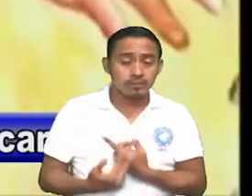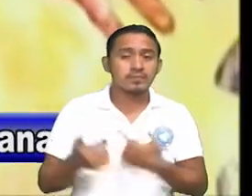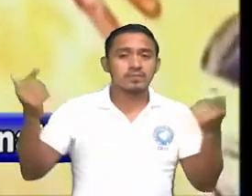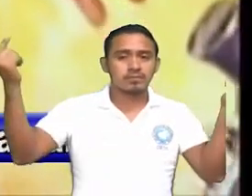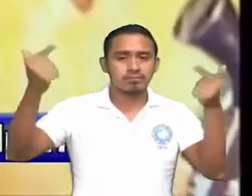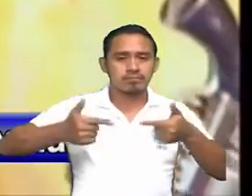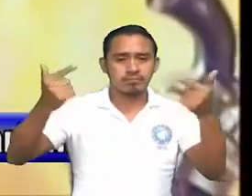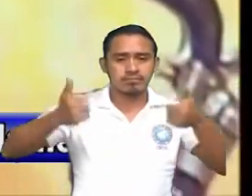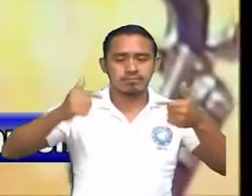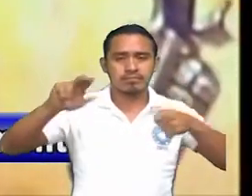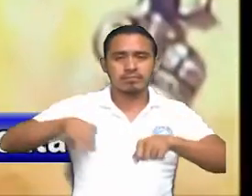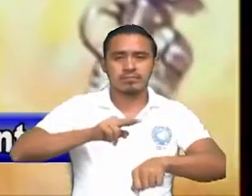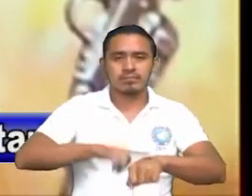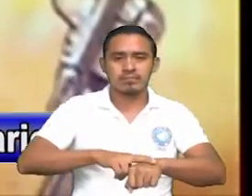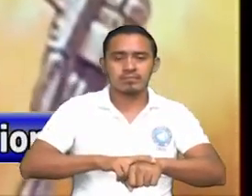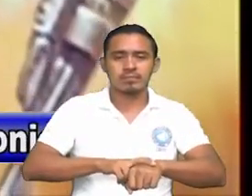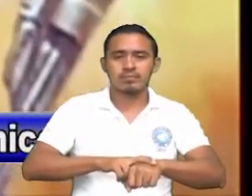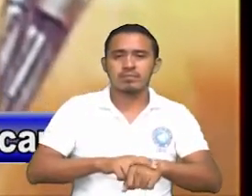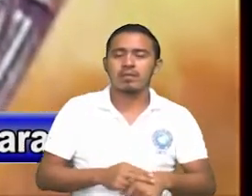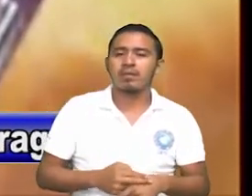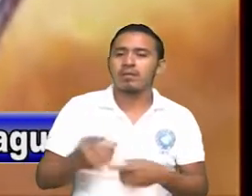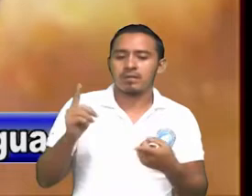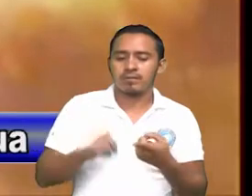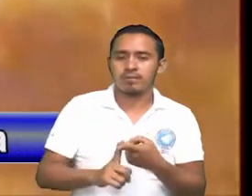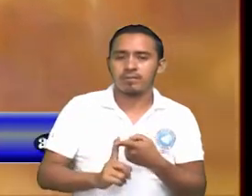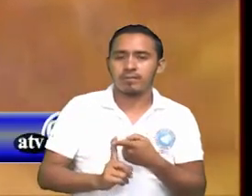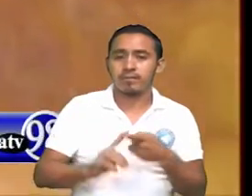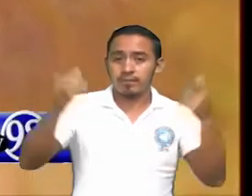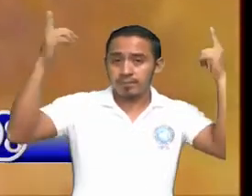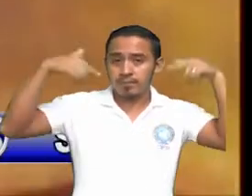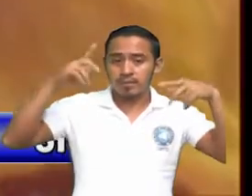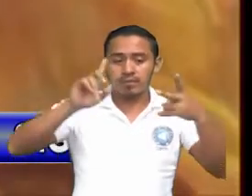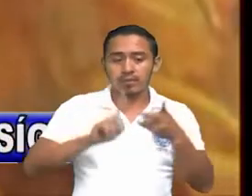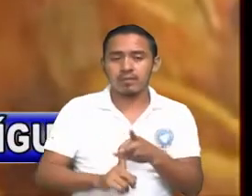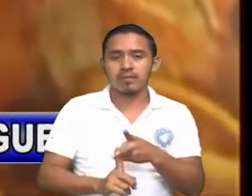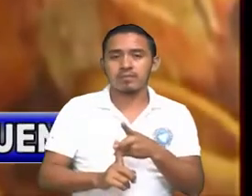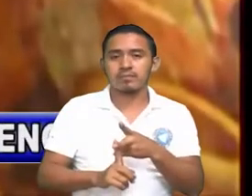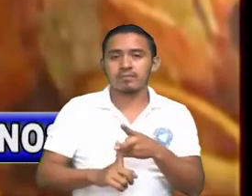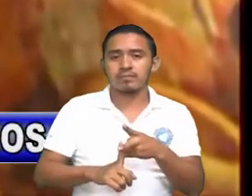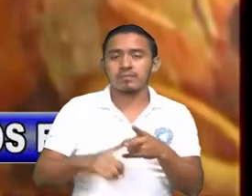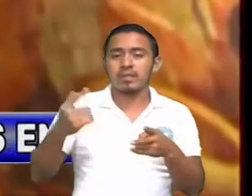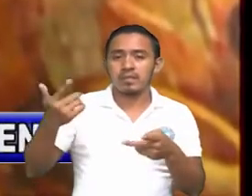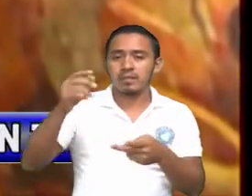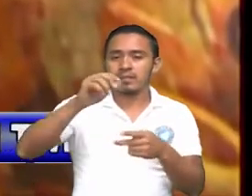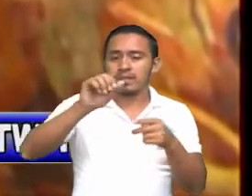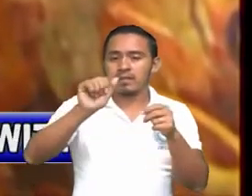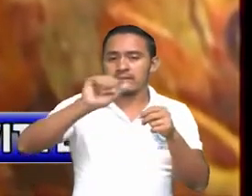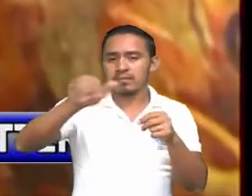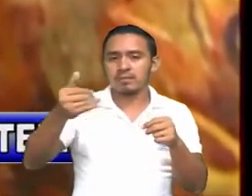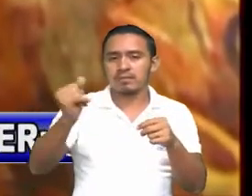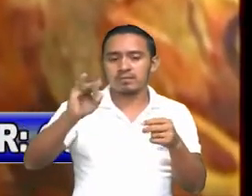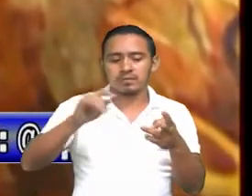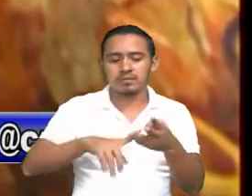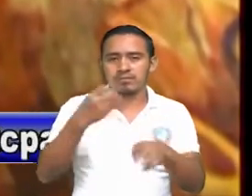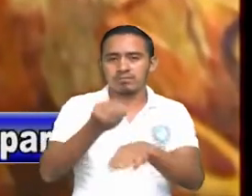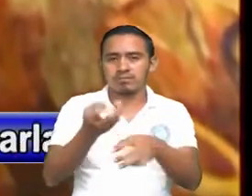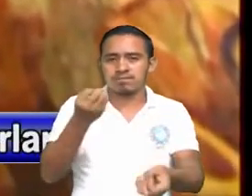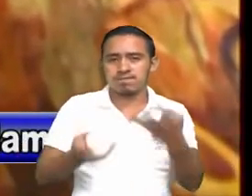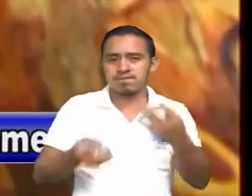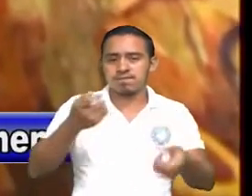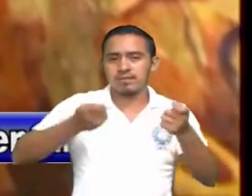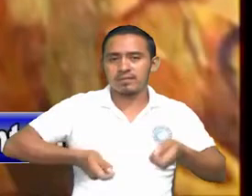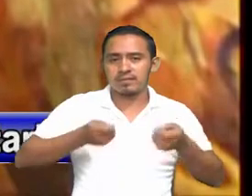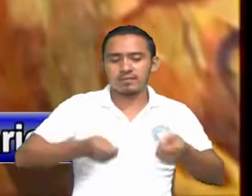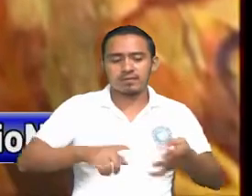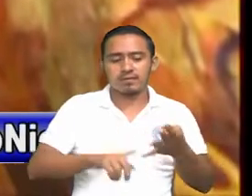Guerra Nacional, en la cual se dieron la batalla en Masaya, la batalla en la Hacienda San Jacinto, incendio de Granada